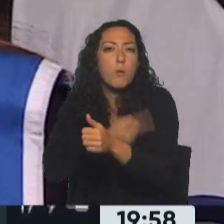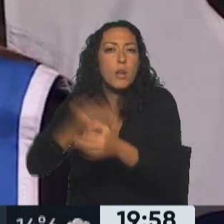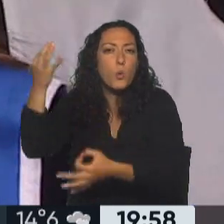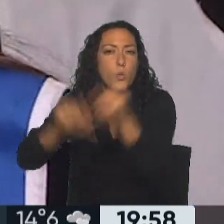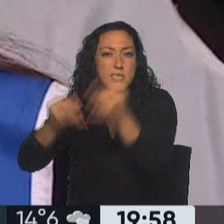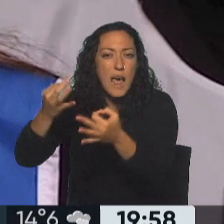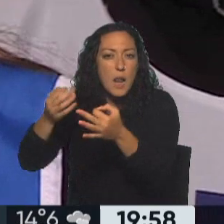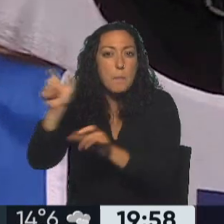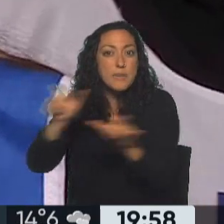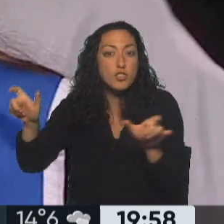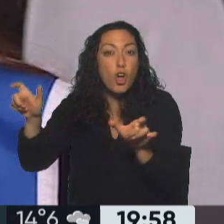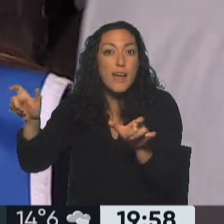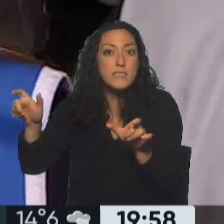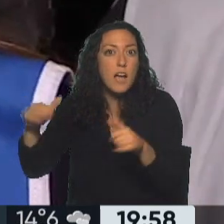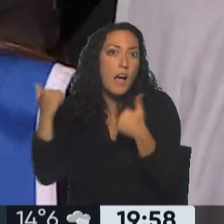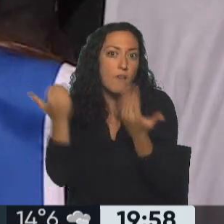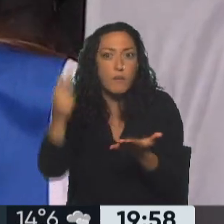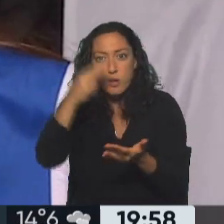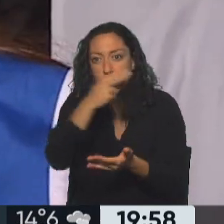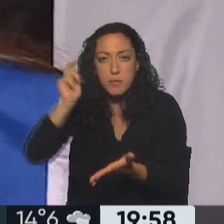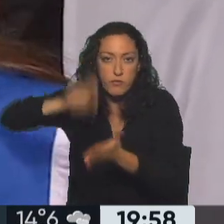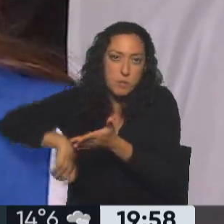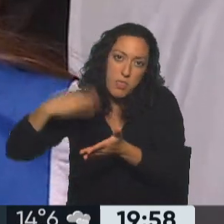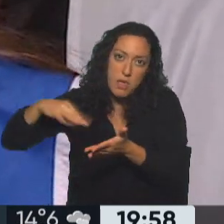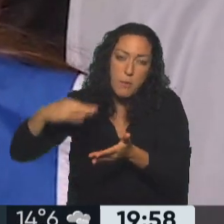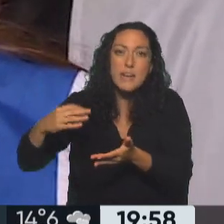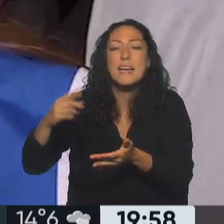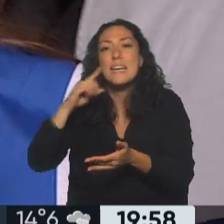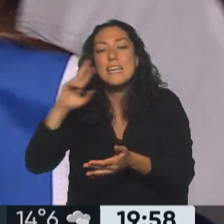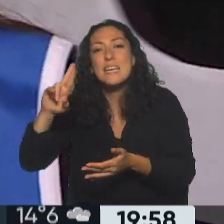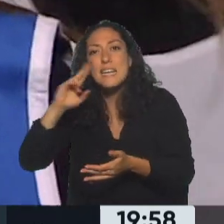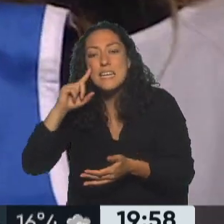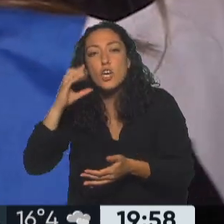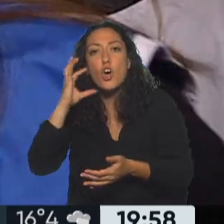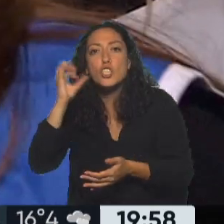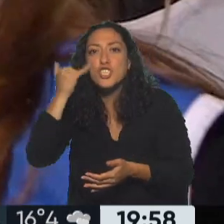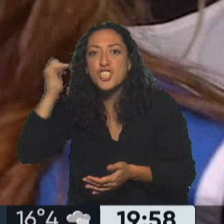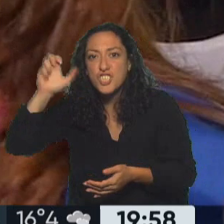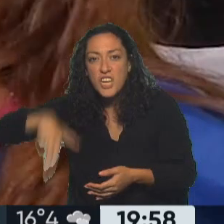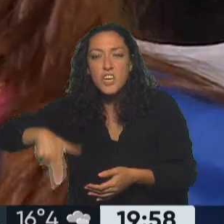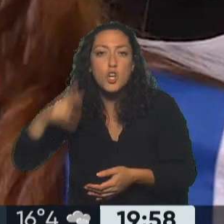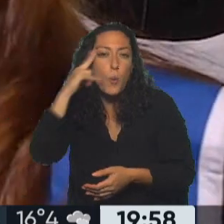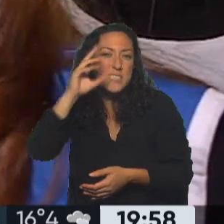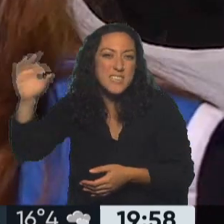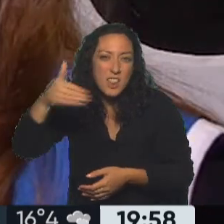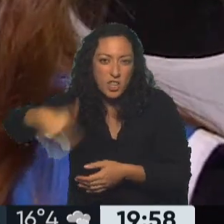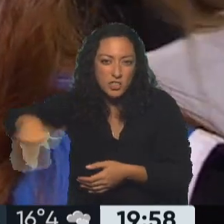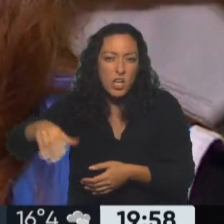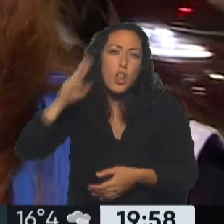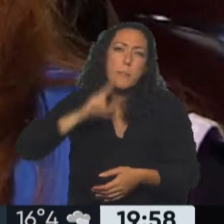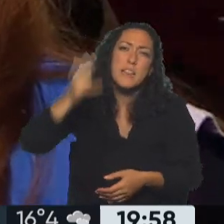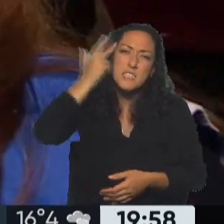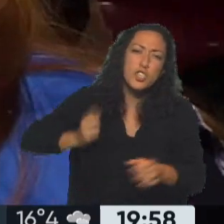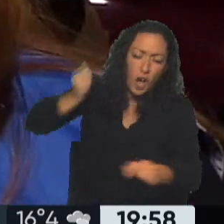los jueces deberían firmar a favor de la enfermería, en Irigoyen al 900. Esto venimos peleando del